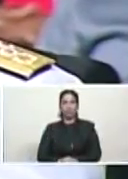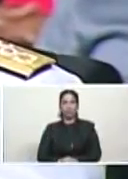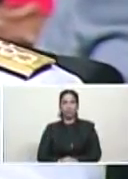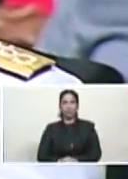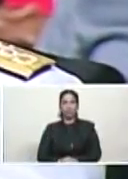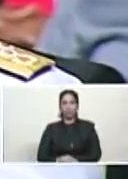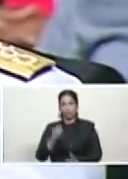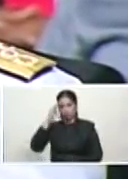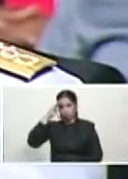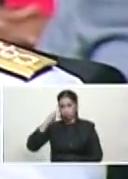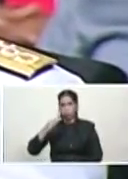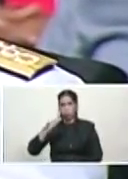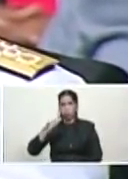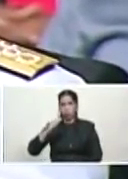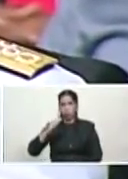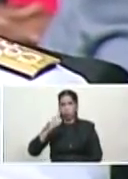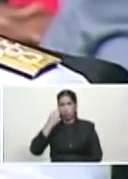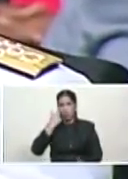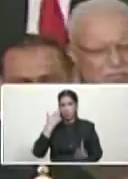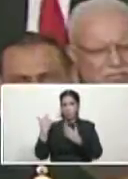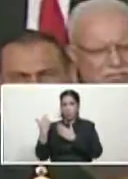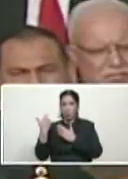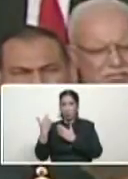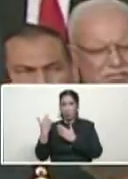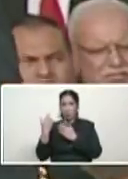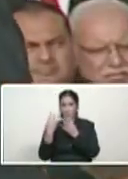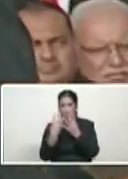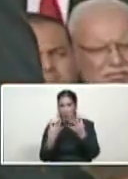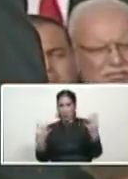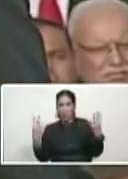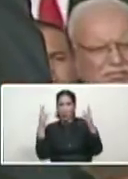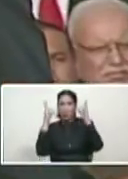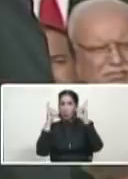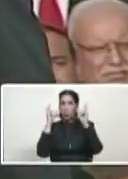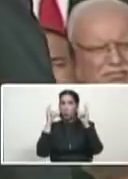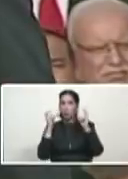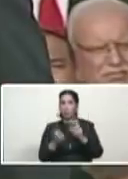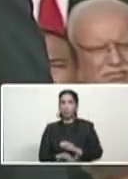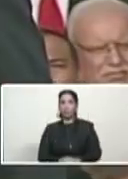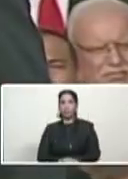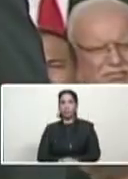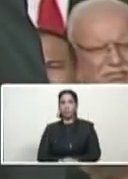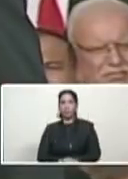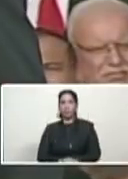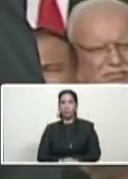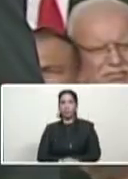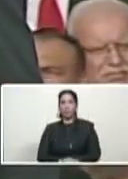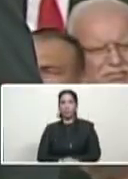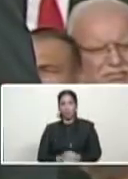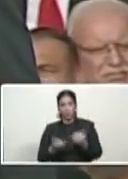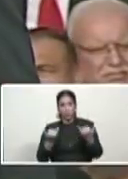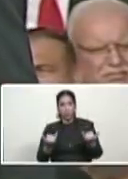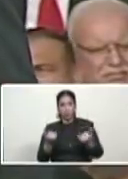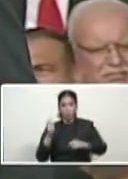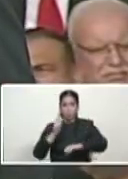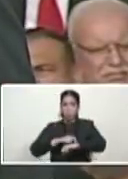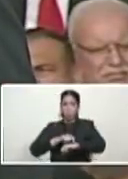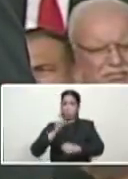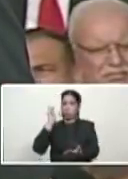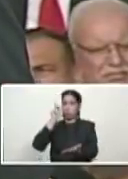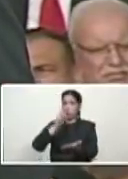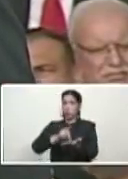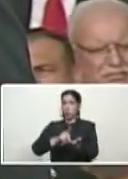Generales, almirantes, oficiales que me escuchan, ha llegado el tiempo